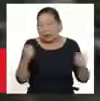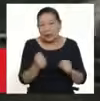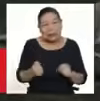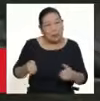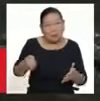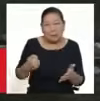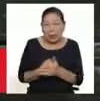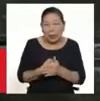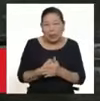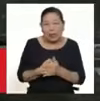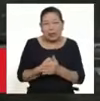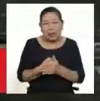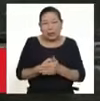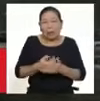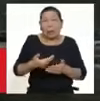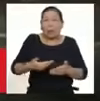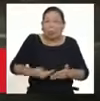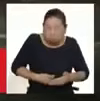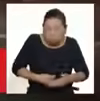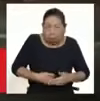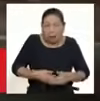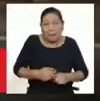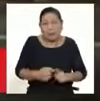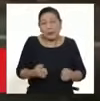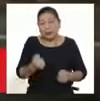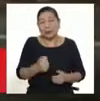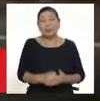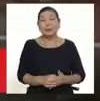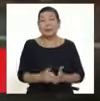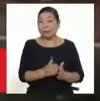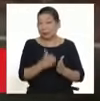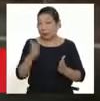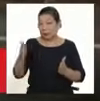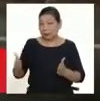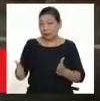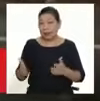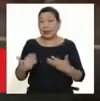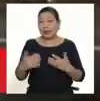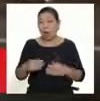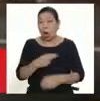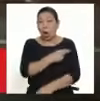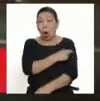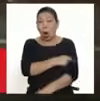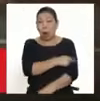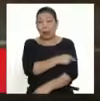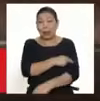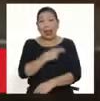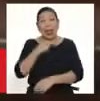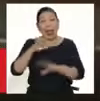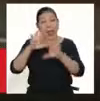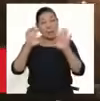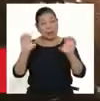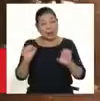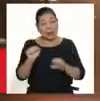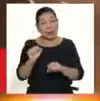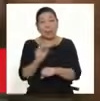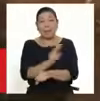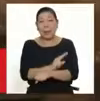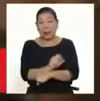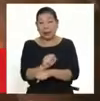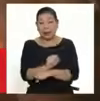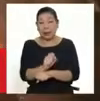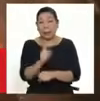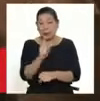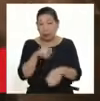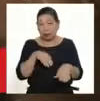murió, quedando atrapado dentro de ella. En tanto, el copiloto fue trasladado al Hospital de Emergencias de Villa El Salvador. Tras el